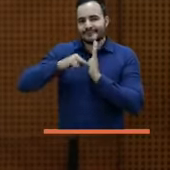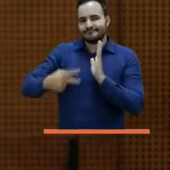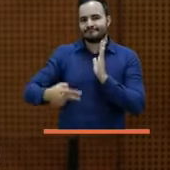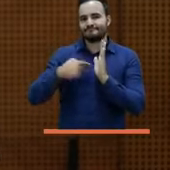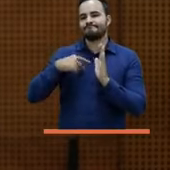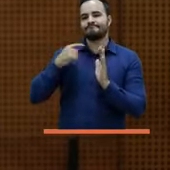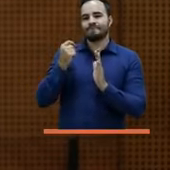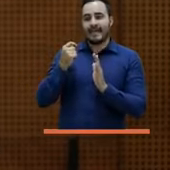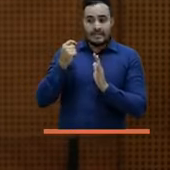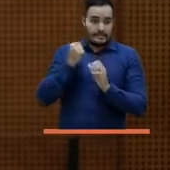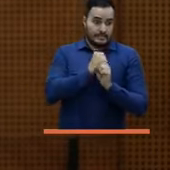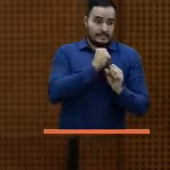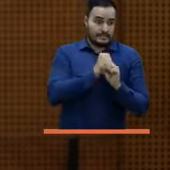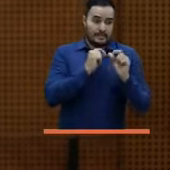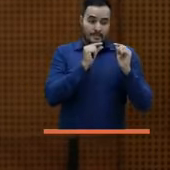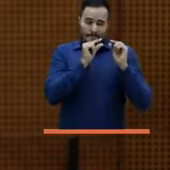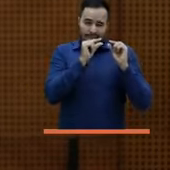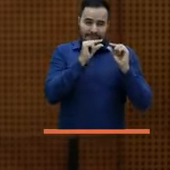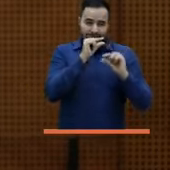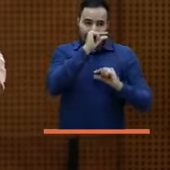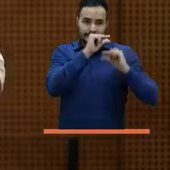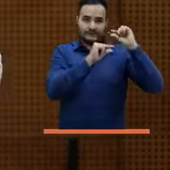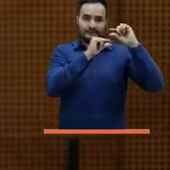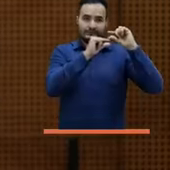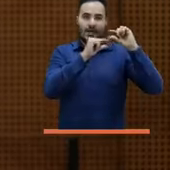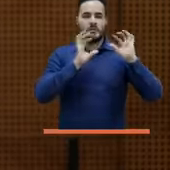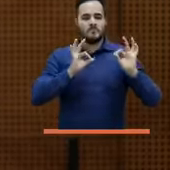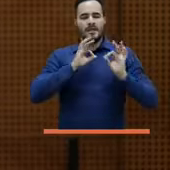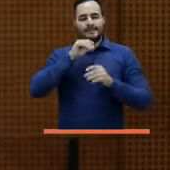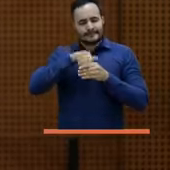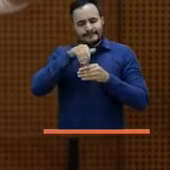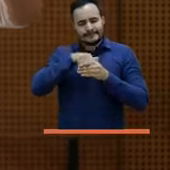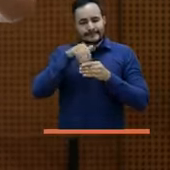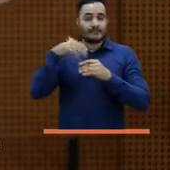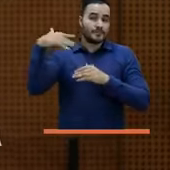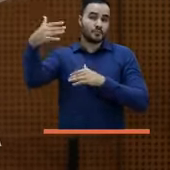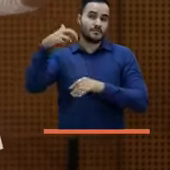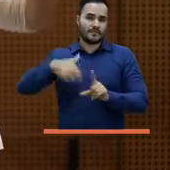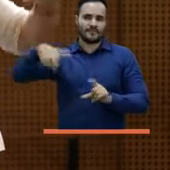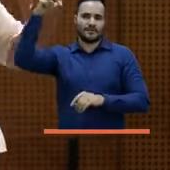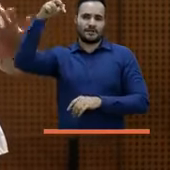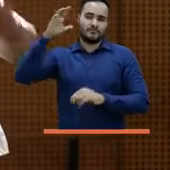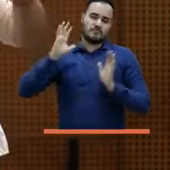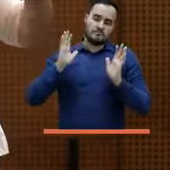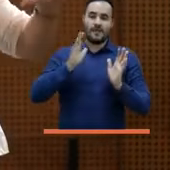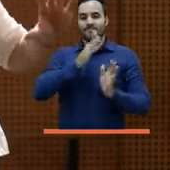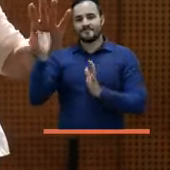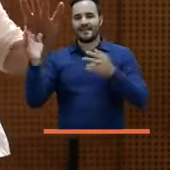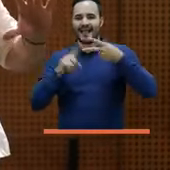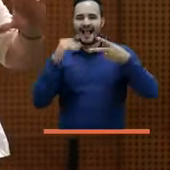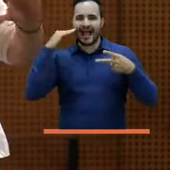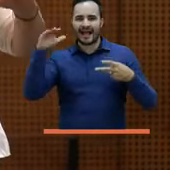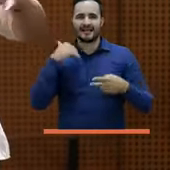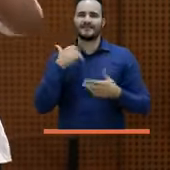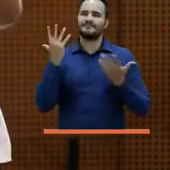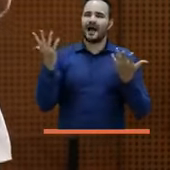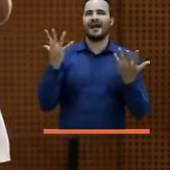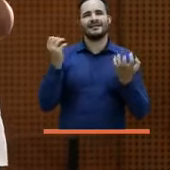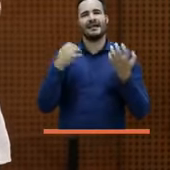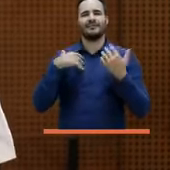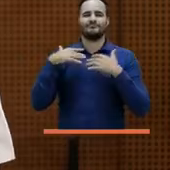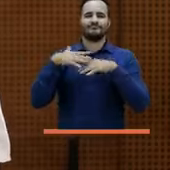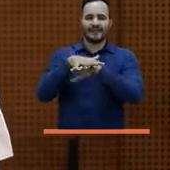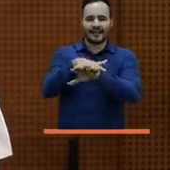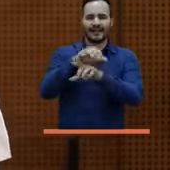y ahorrar un poquito y el sueño que plantea la compañera alrededor de bueno cómo utilizar esas otras estrategias tecnológicas para